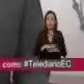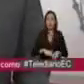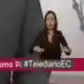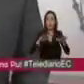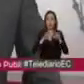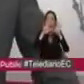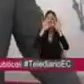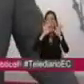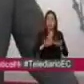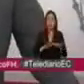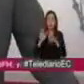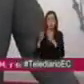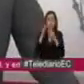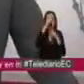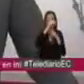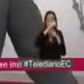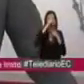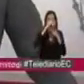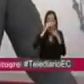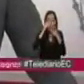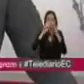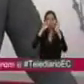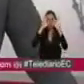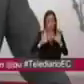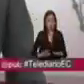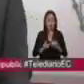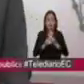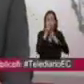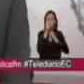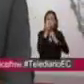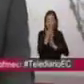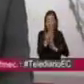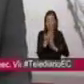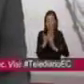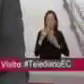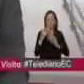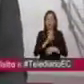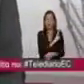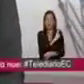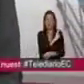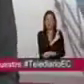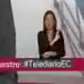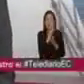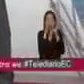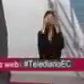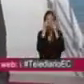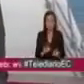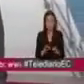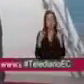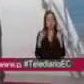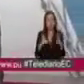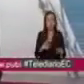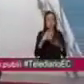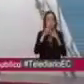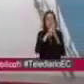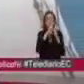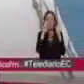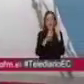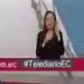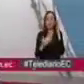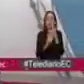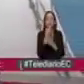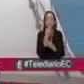ciencia y tecnología educación superior por ofrecernos información relacionada a la situación de las universidades y también las medidas sobre